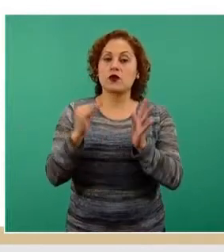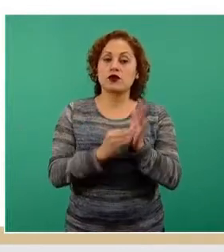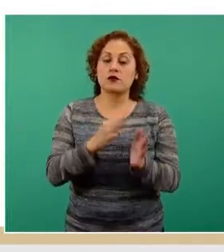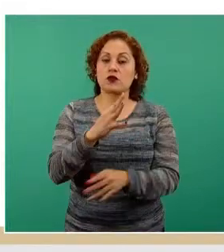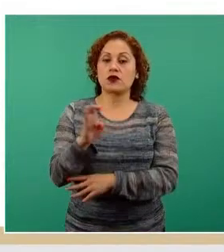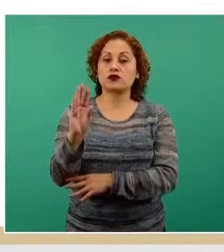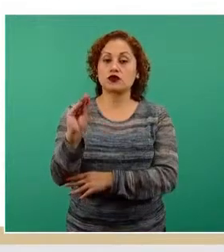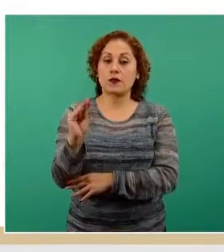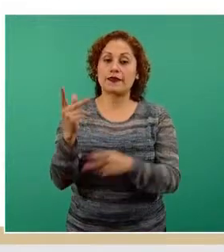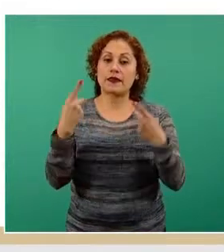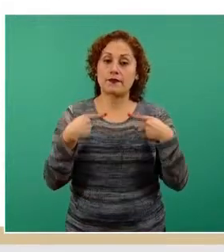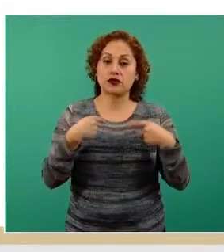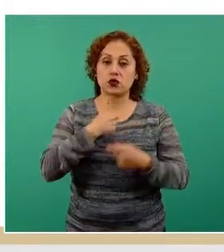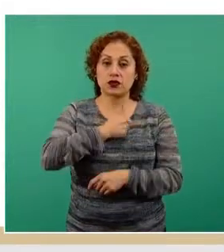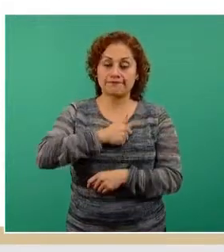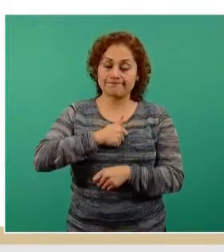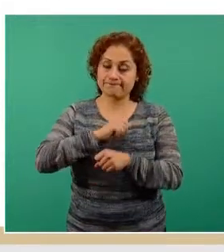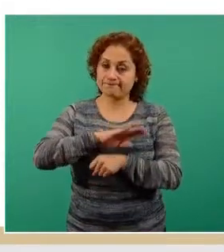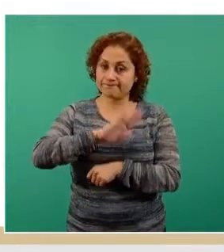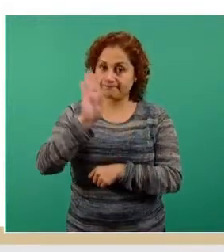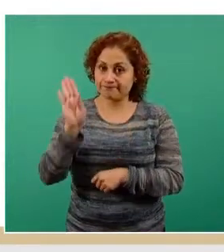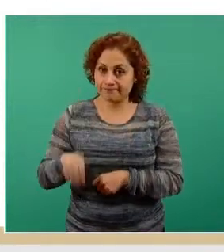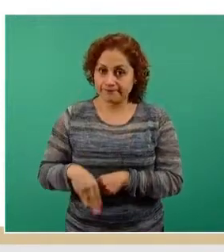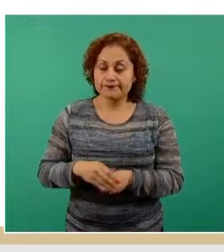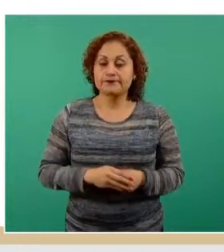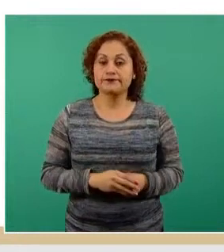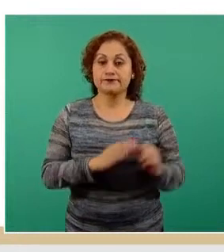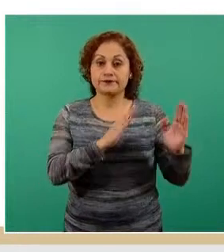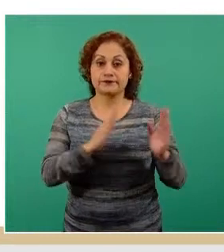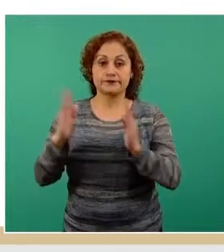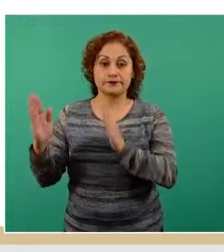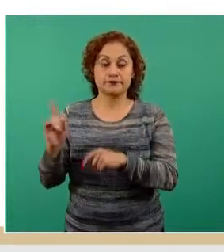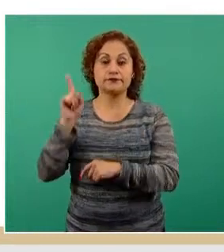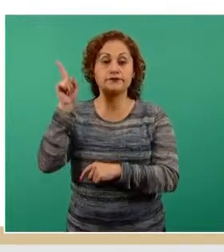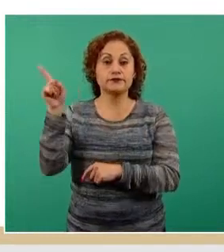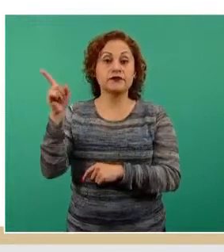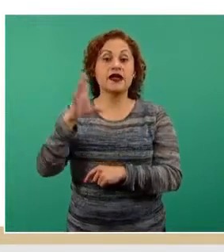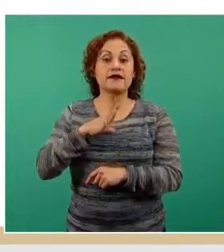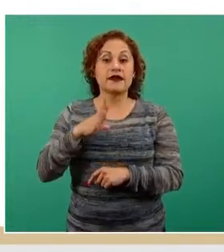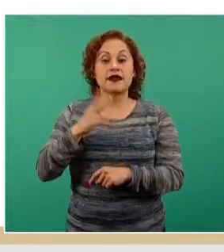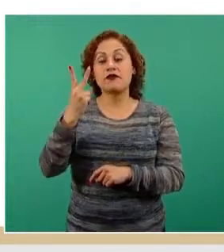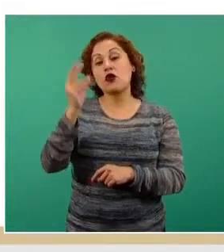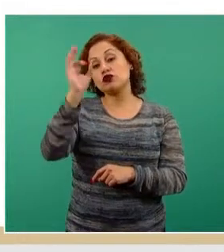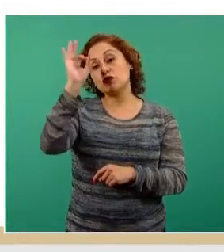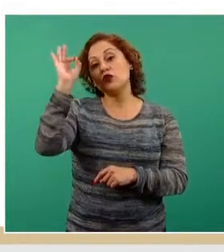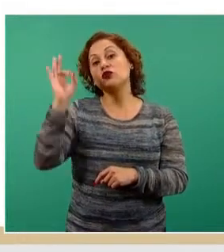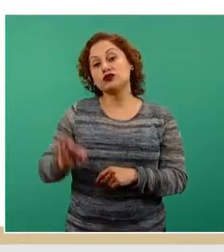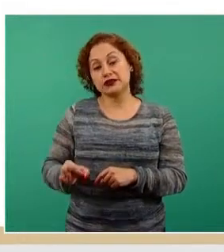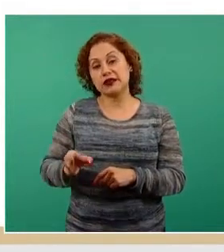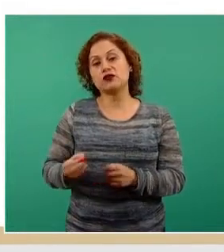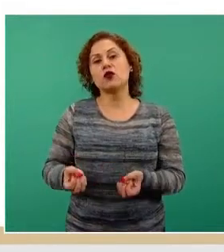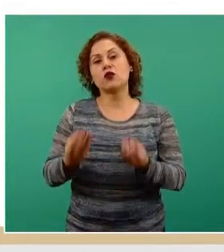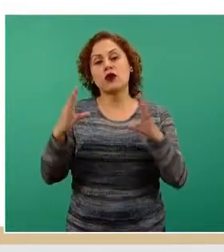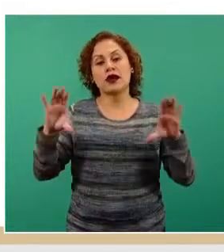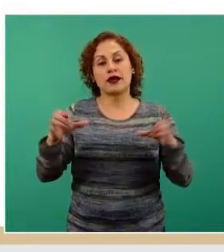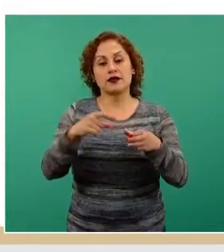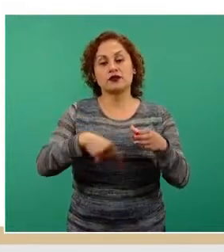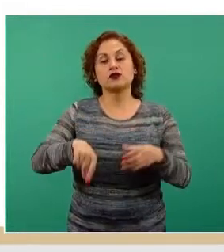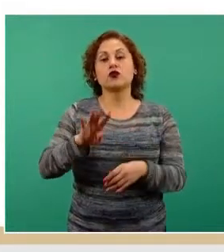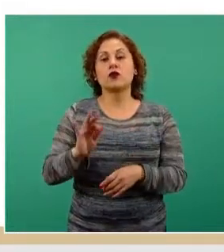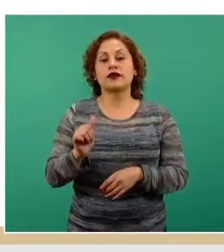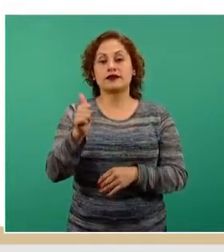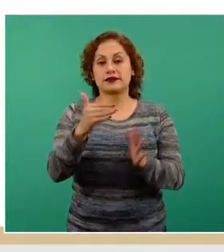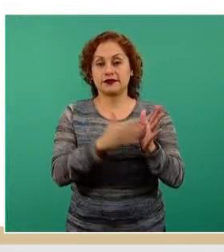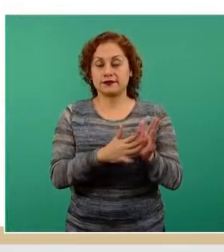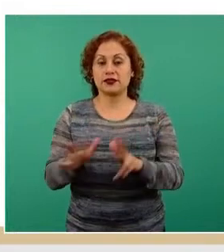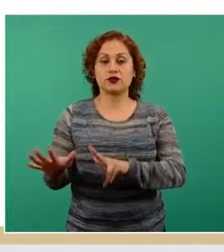194,490 defunciones. En la parte derecha vemos ese 2% que corresponde a estos 46,870 casos